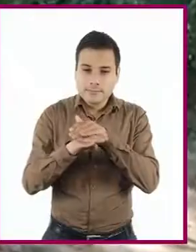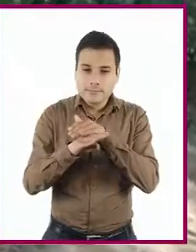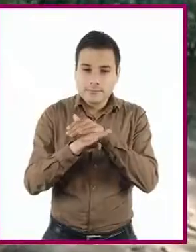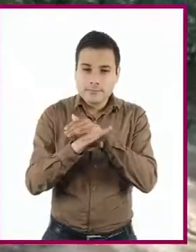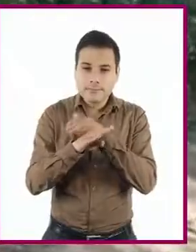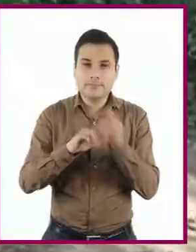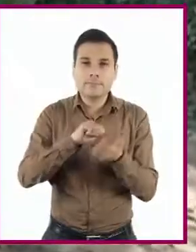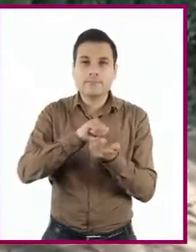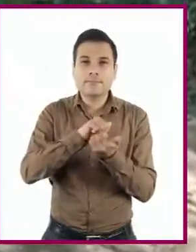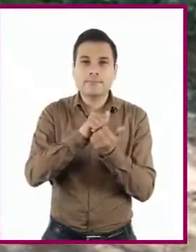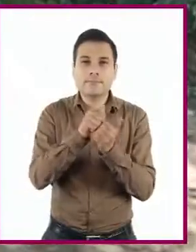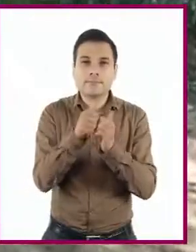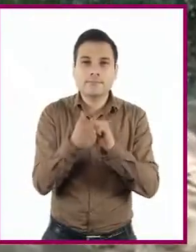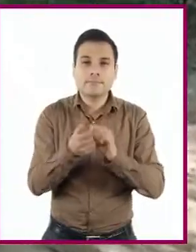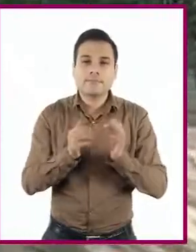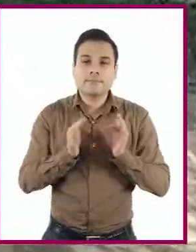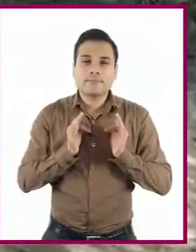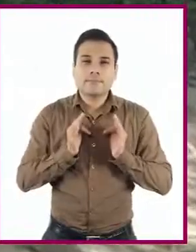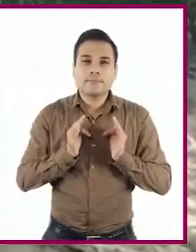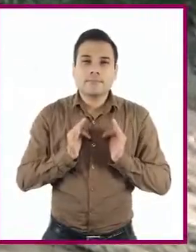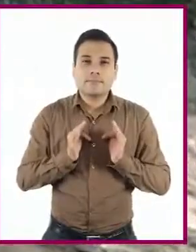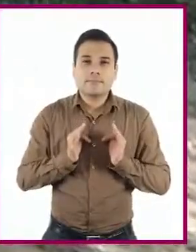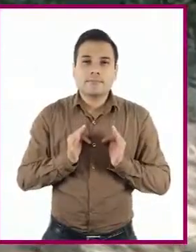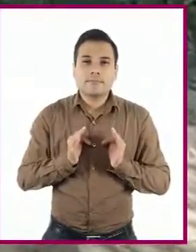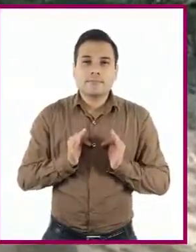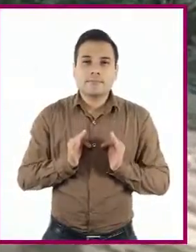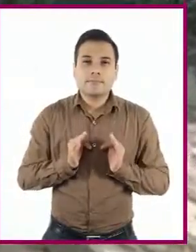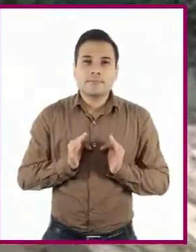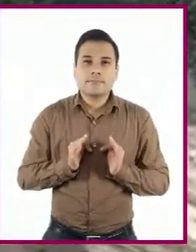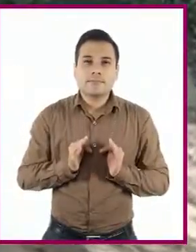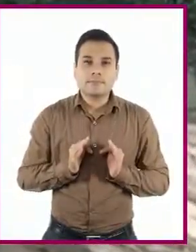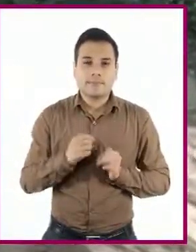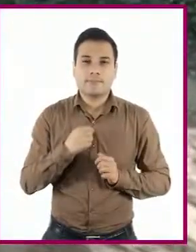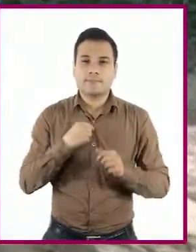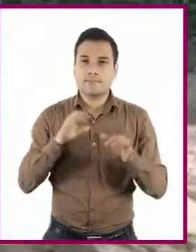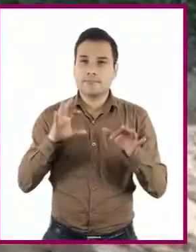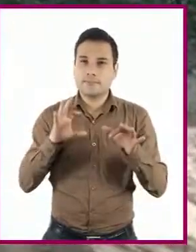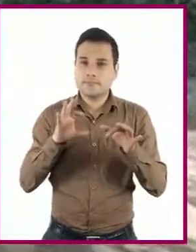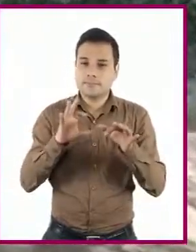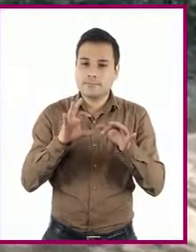y así convertirme en un elemento más,